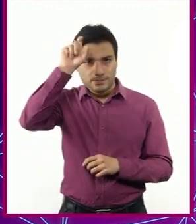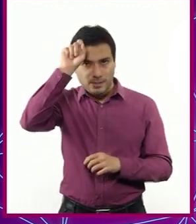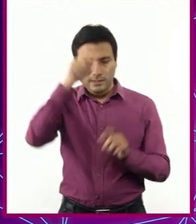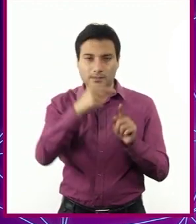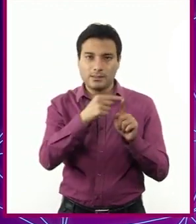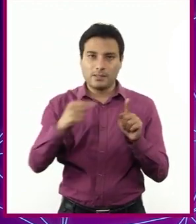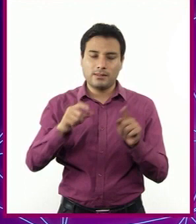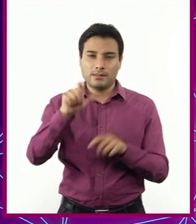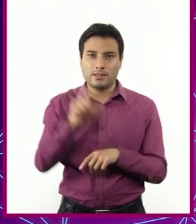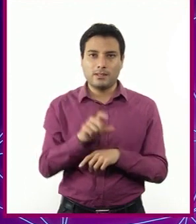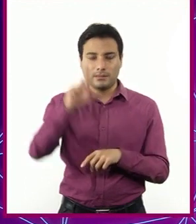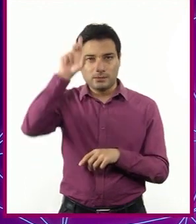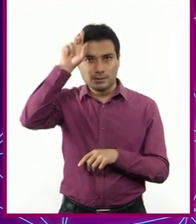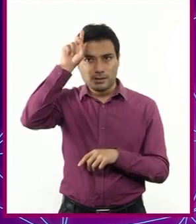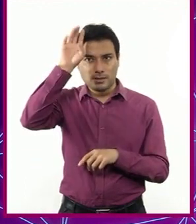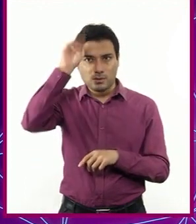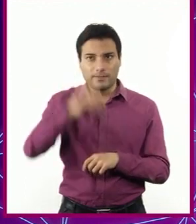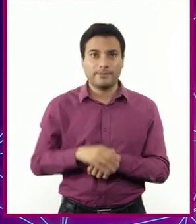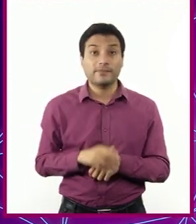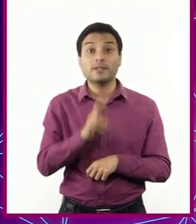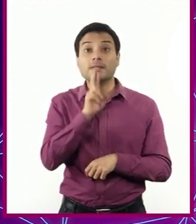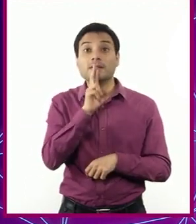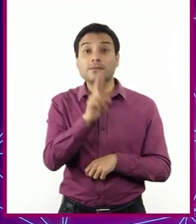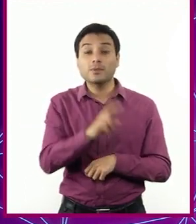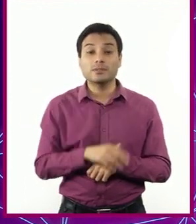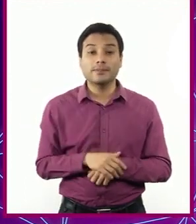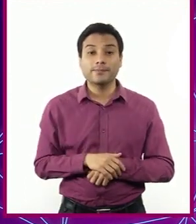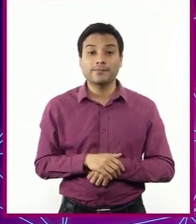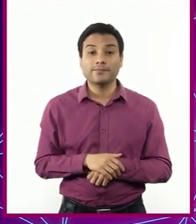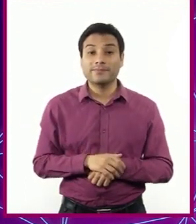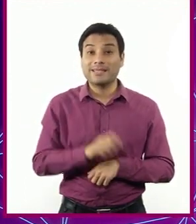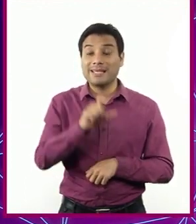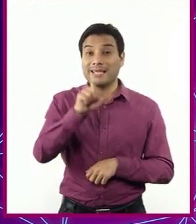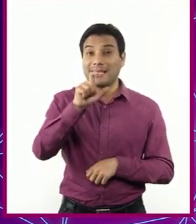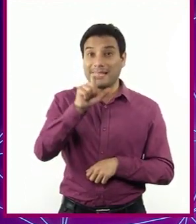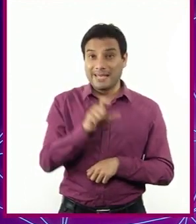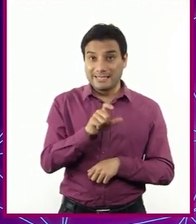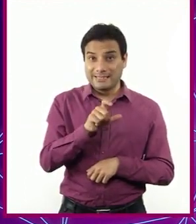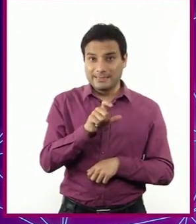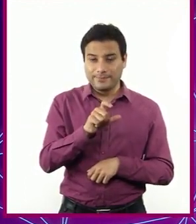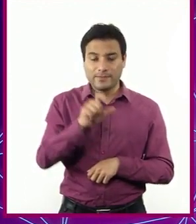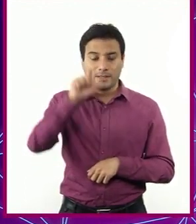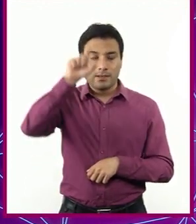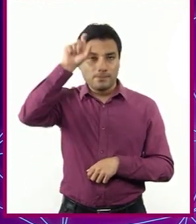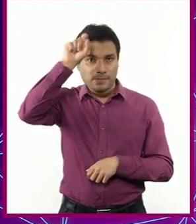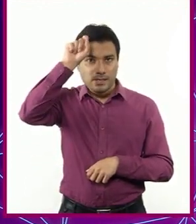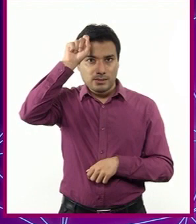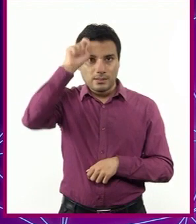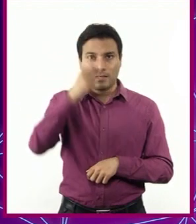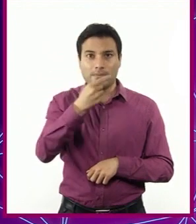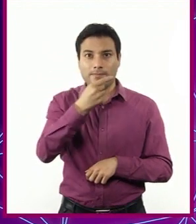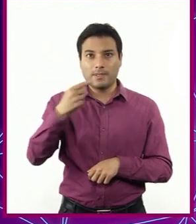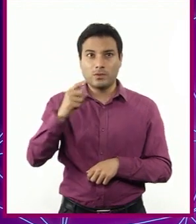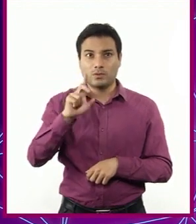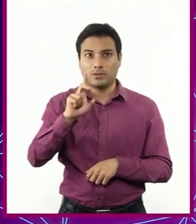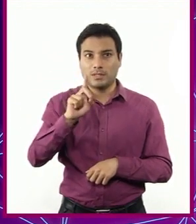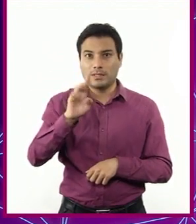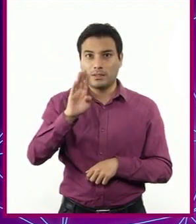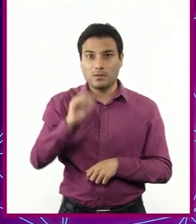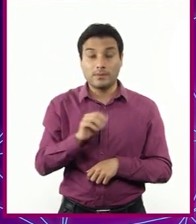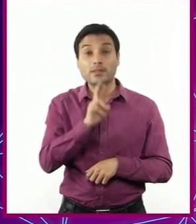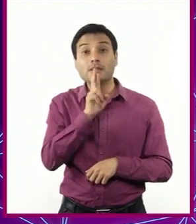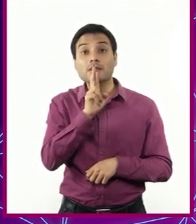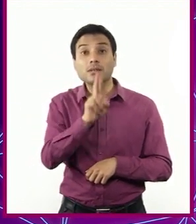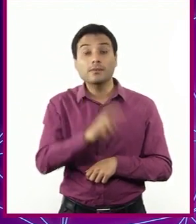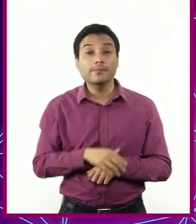39 es igual a x a la 20 menos 39, y como 20 menos